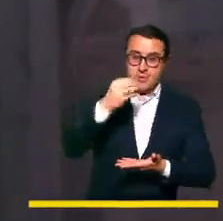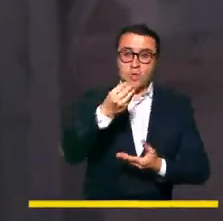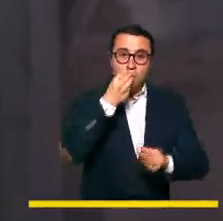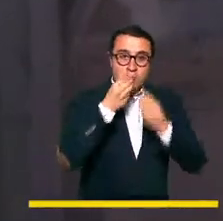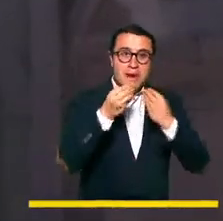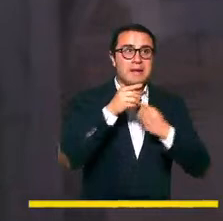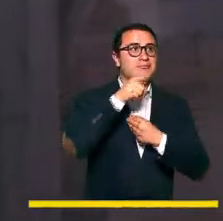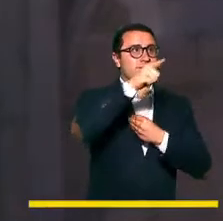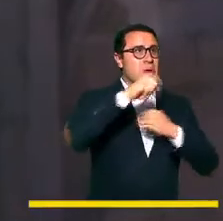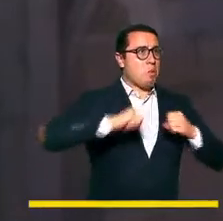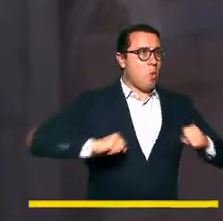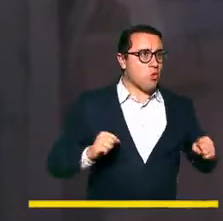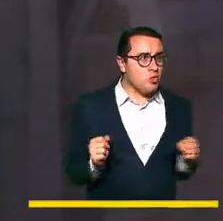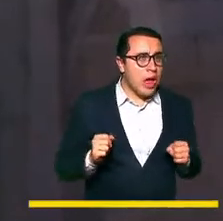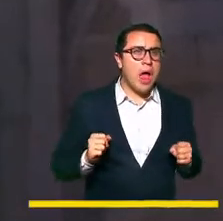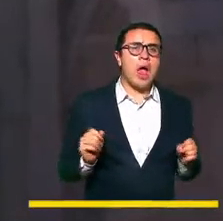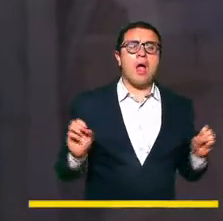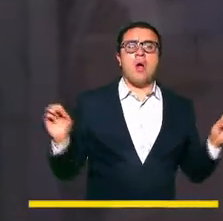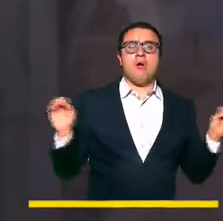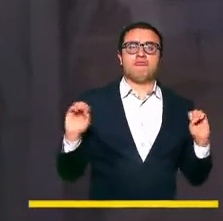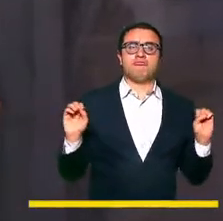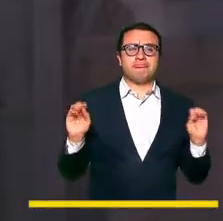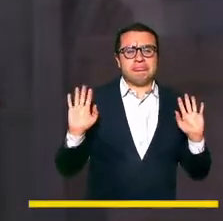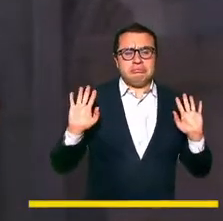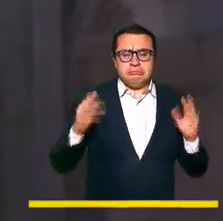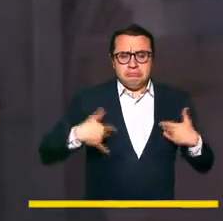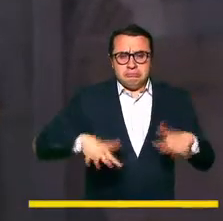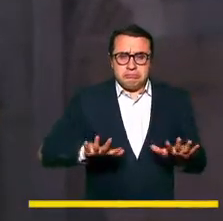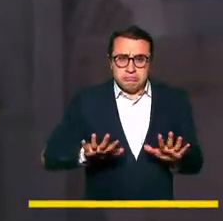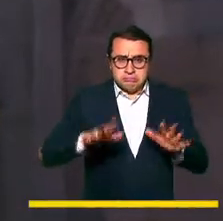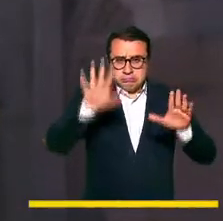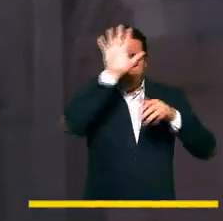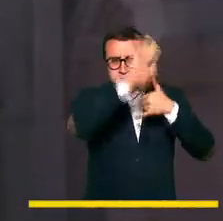o en Bogotá, un arroz de calidad barato.